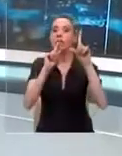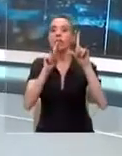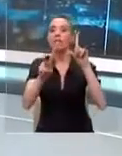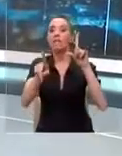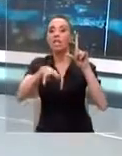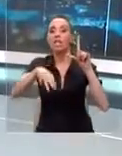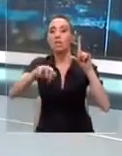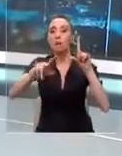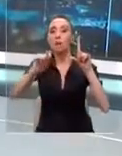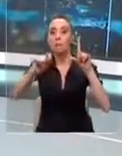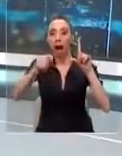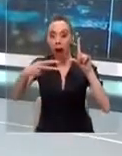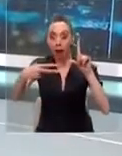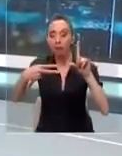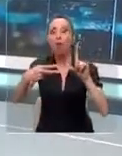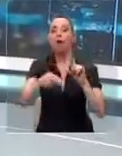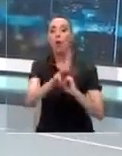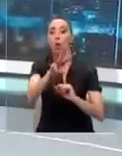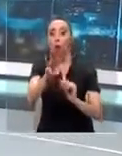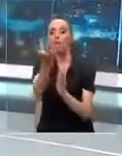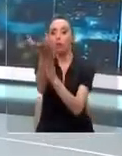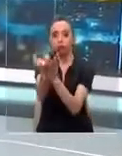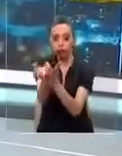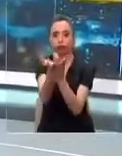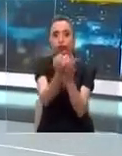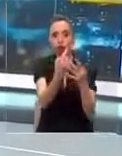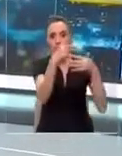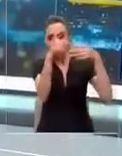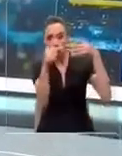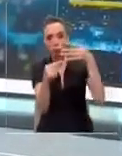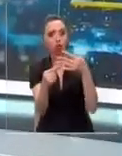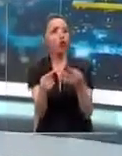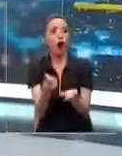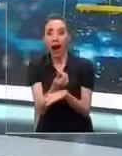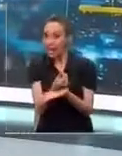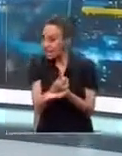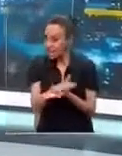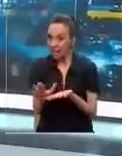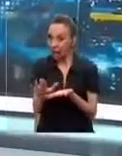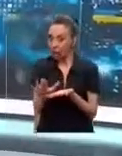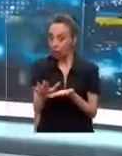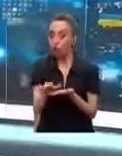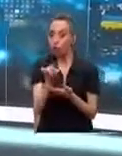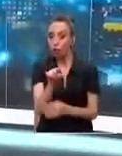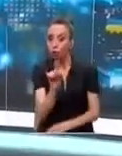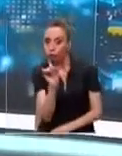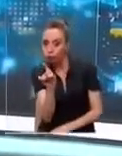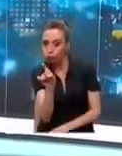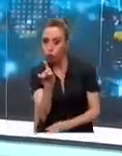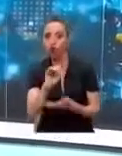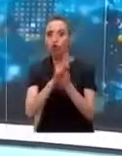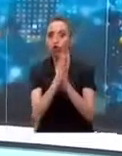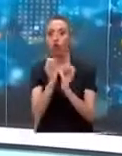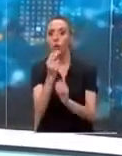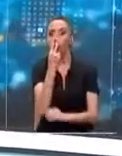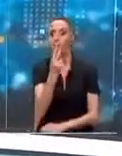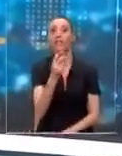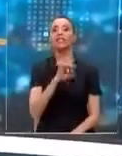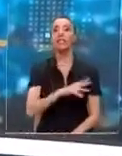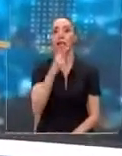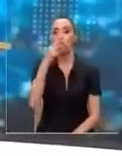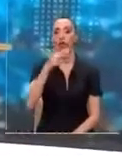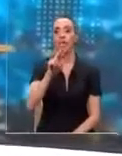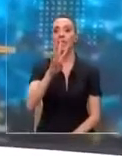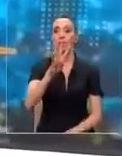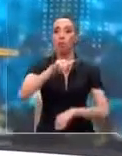TV, en la web. Hay distintas formas, pero todas gratuitas, y en todas está Chilevisión Noticias 24/7. Y con